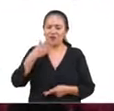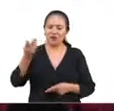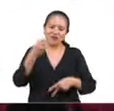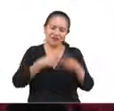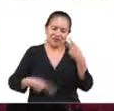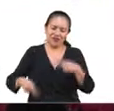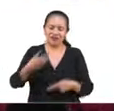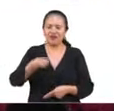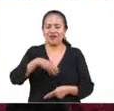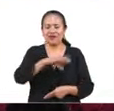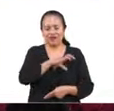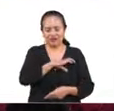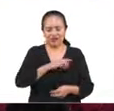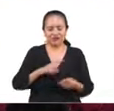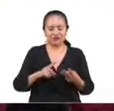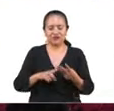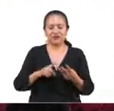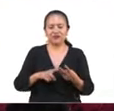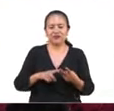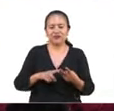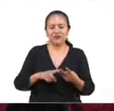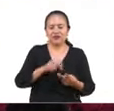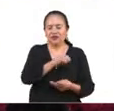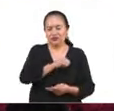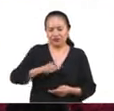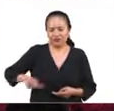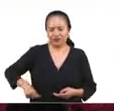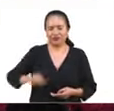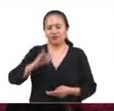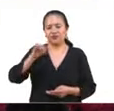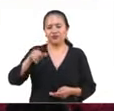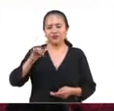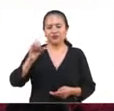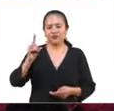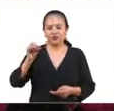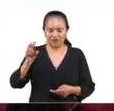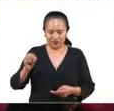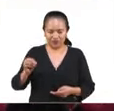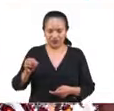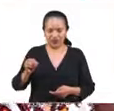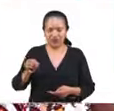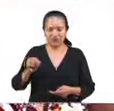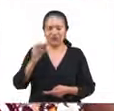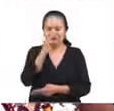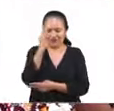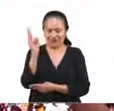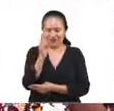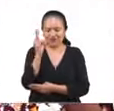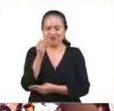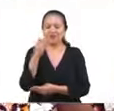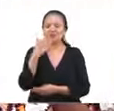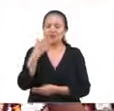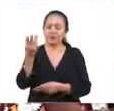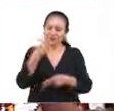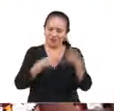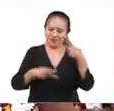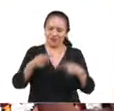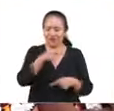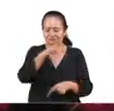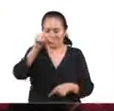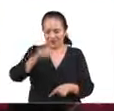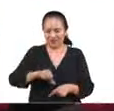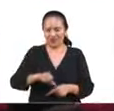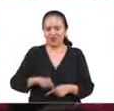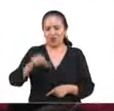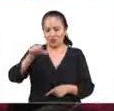muchísimas gracias. Alcaldesa Judith Vanegas, también por ser la anfitriona en